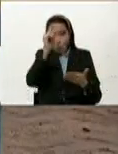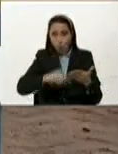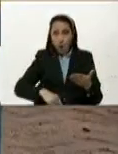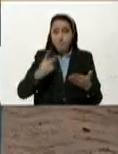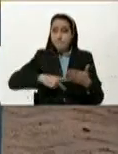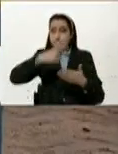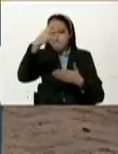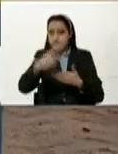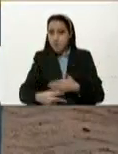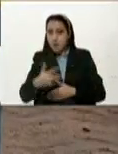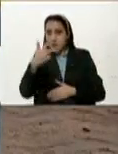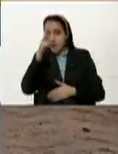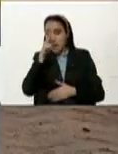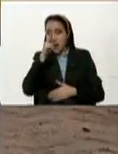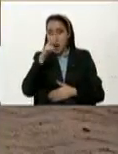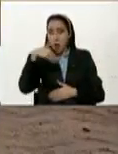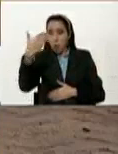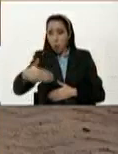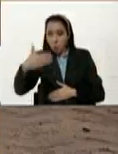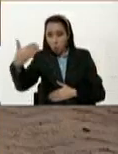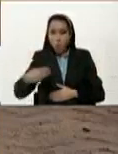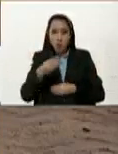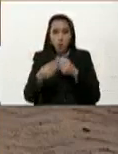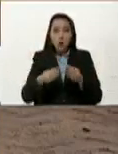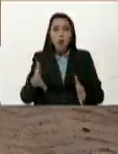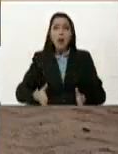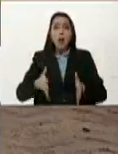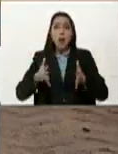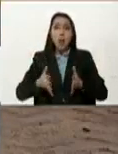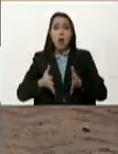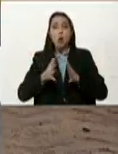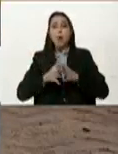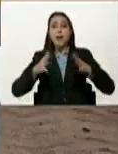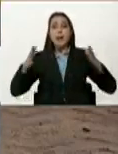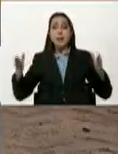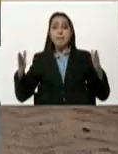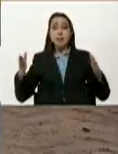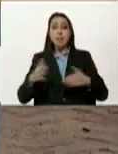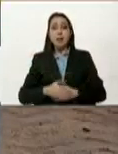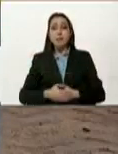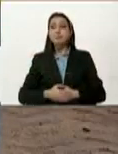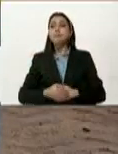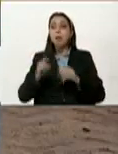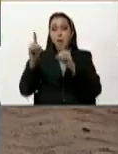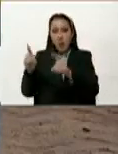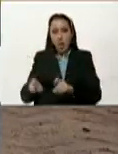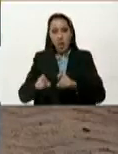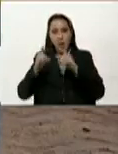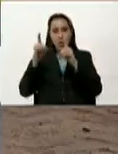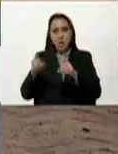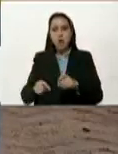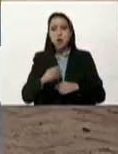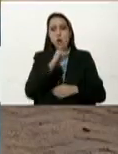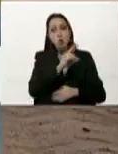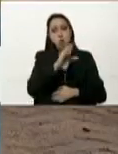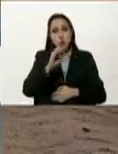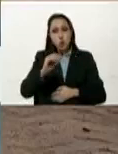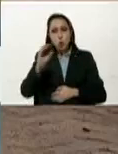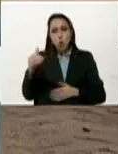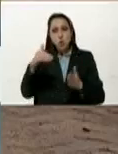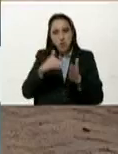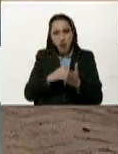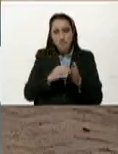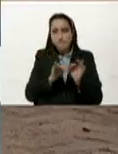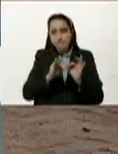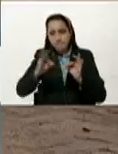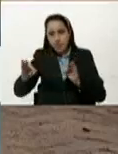próximos tres años para lograr incrementar la siembra a 200 mil hectáreas entre